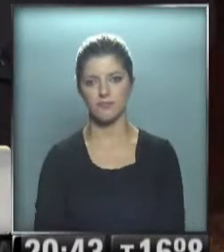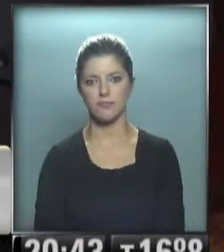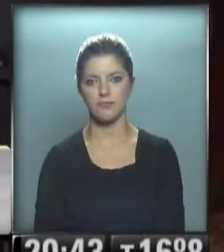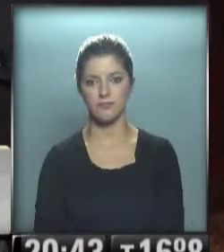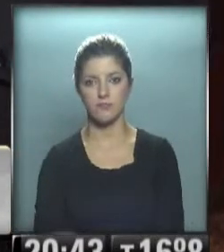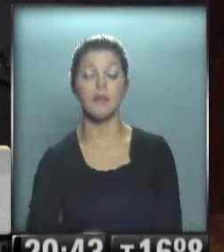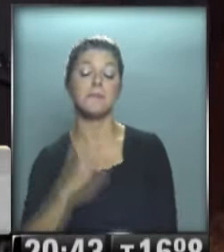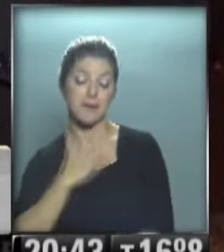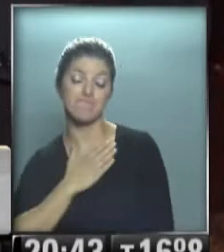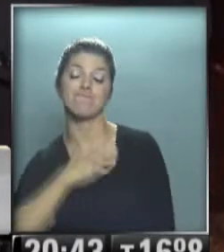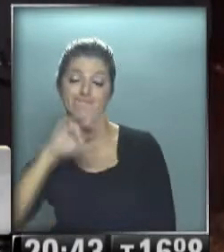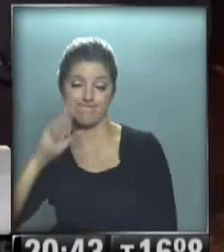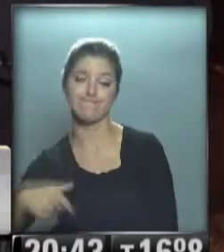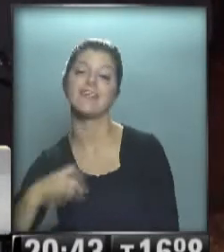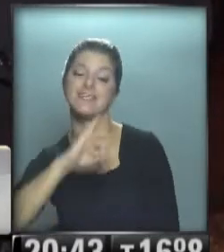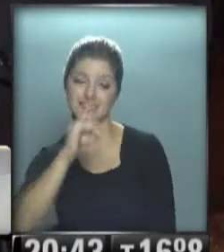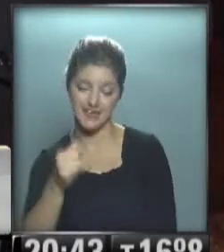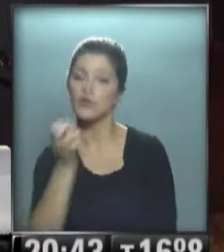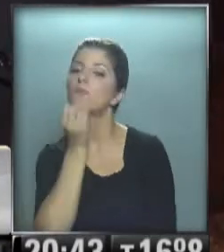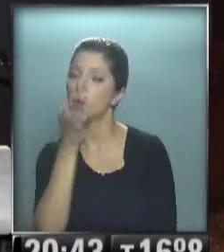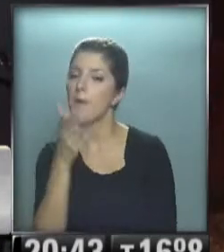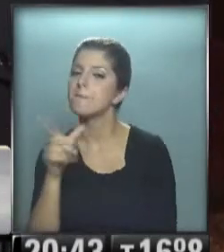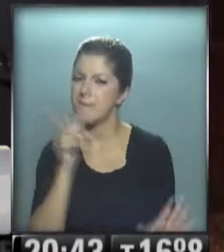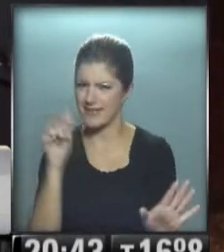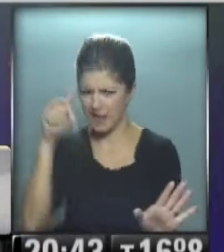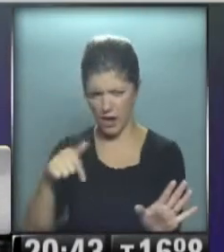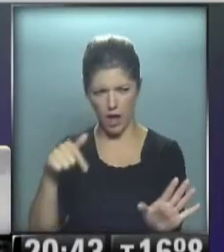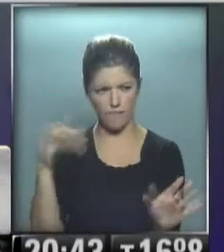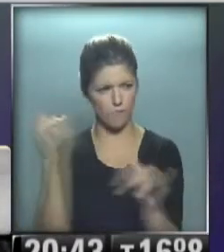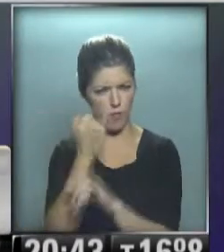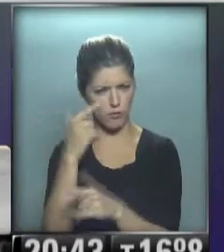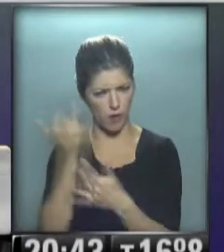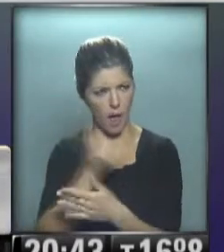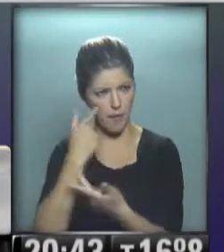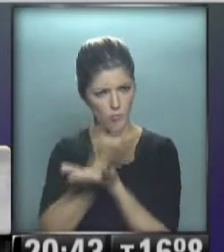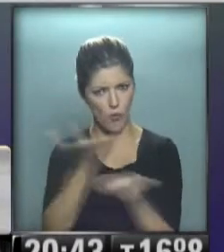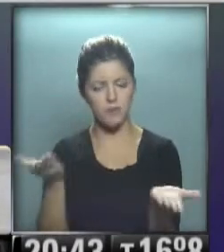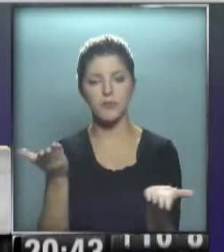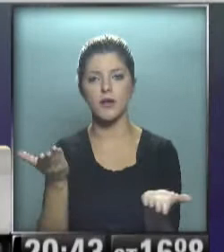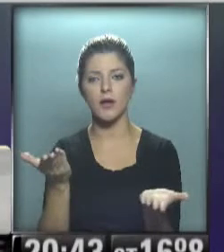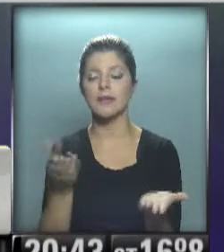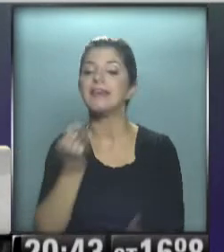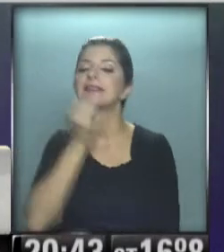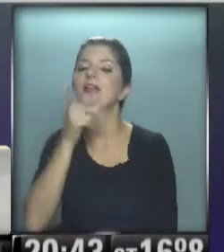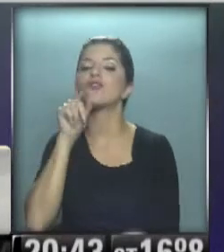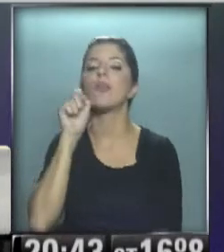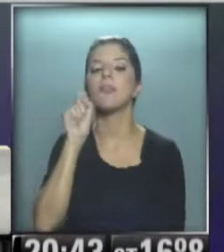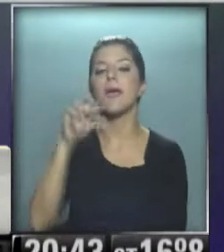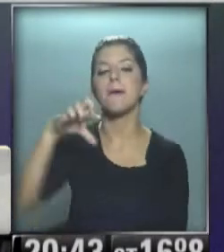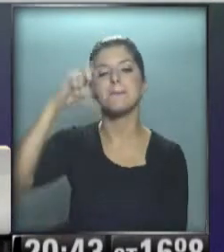Y para mí tiene razón. Sí, son declaraciones que creo que las tenemos allí para emitir. Declaraciones de Pelé